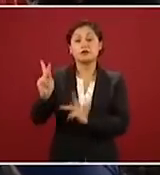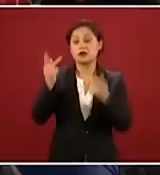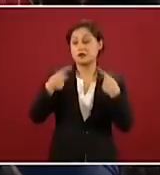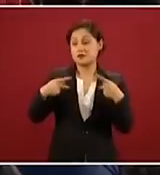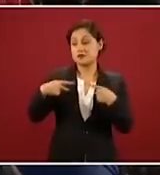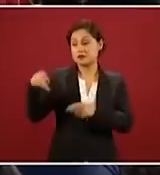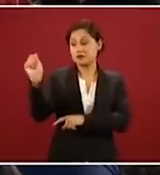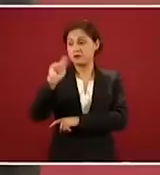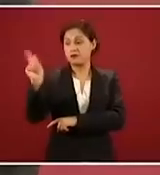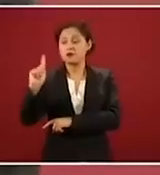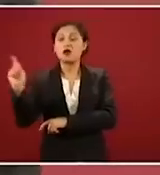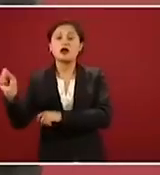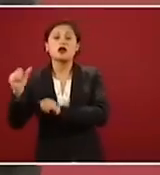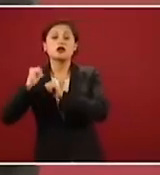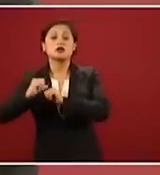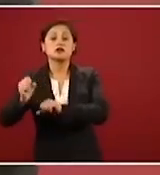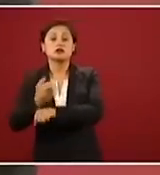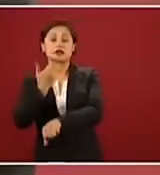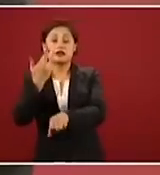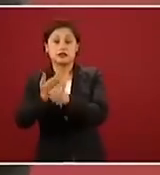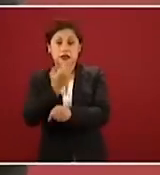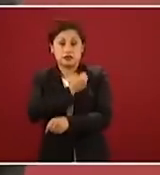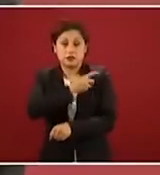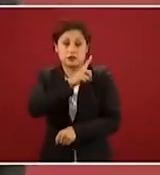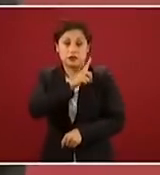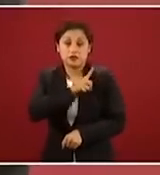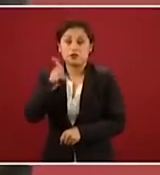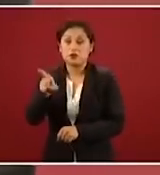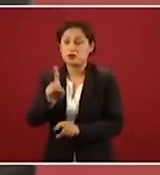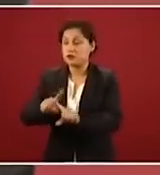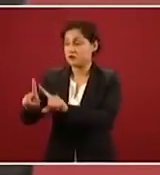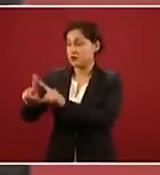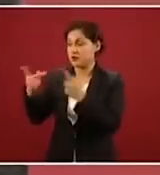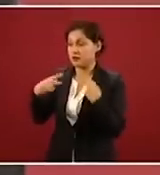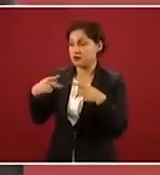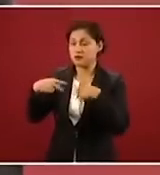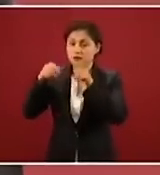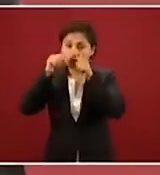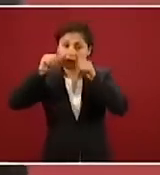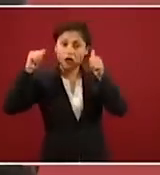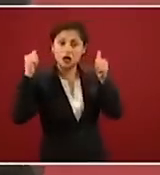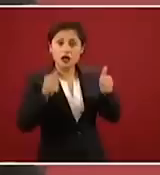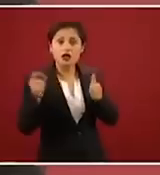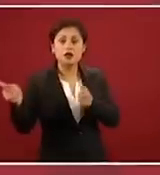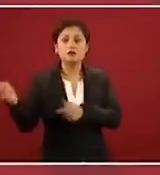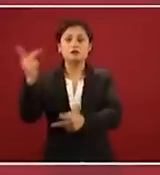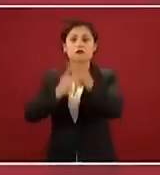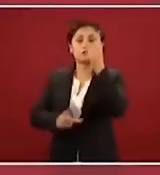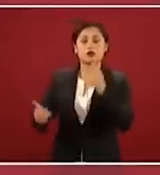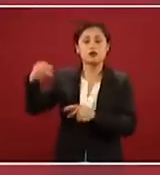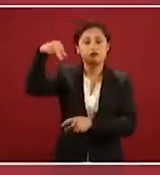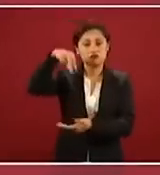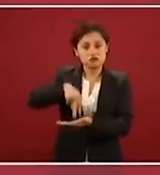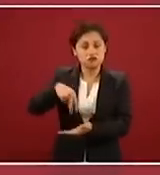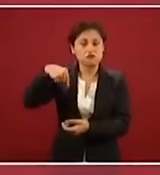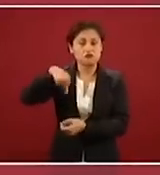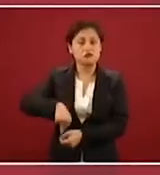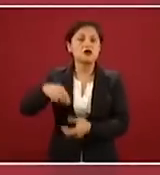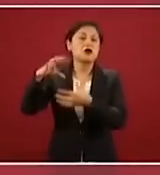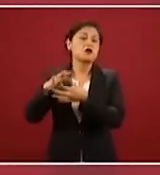estuvo el secretario de Salud, los que están atendiendo esto. Nos explicaron pero si hace falta más, porque sí hace